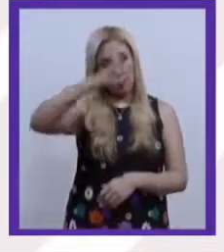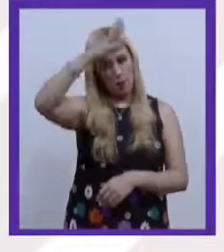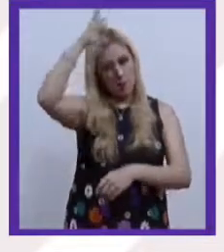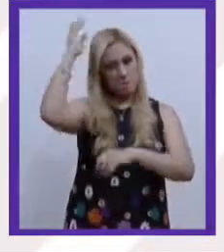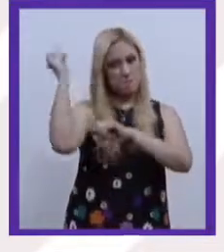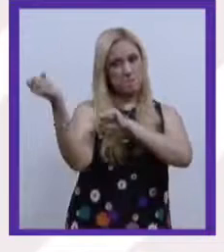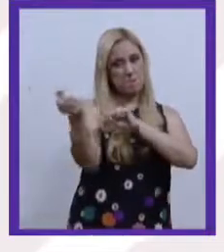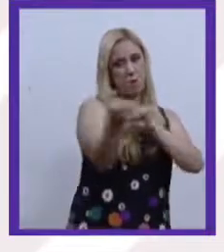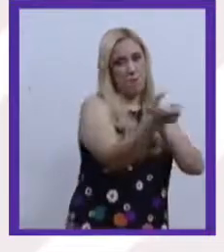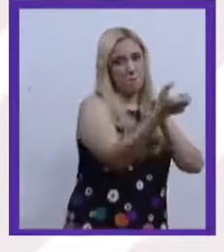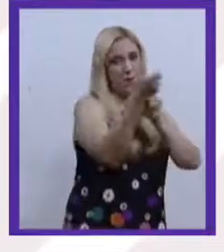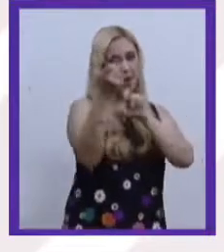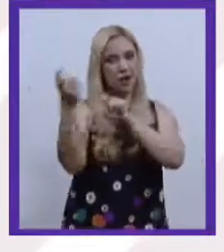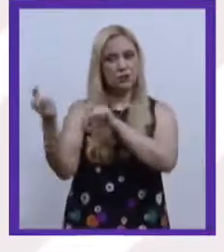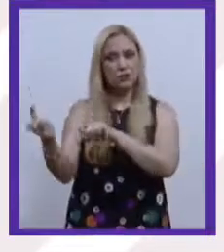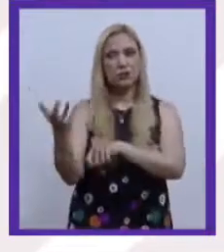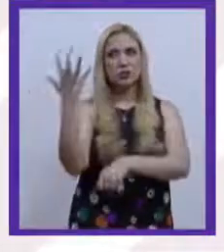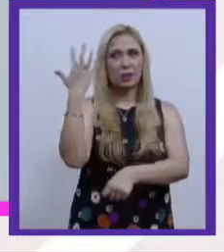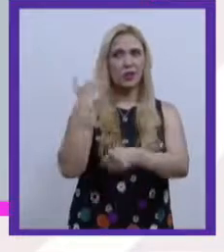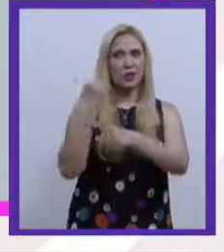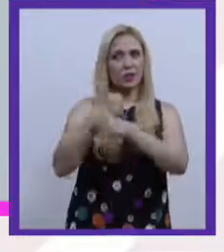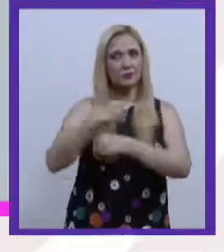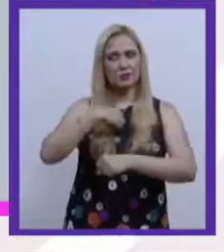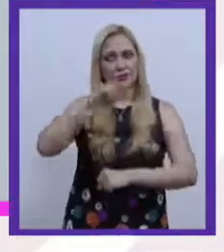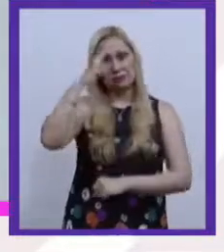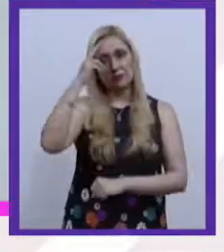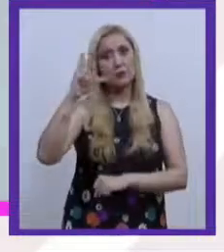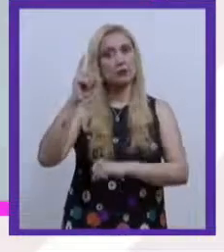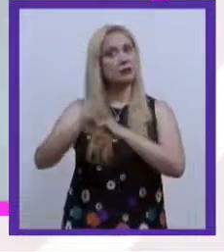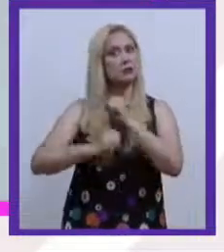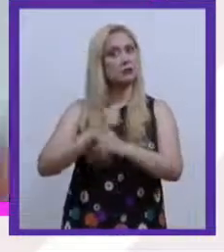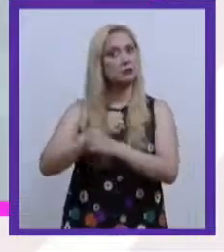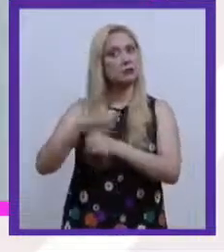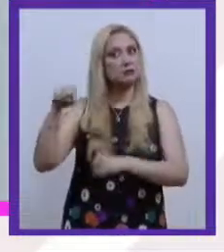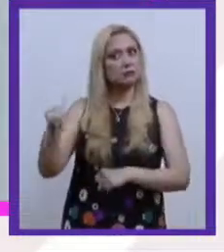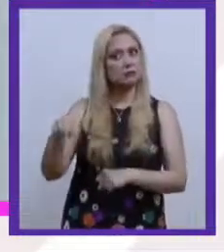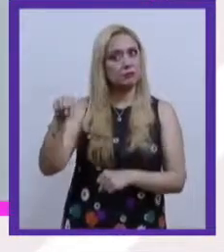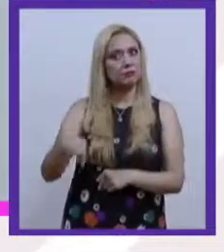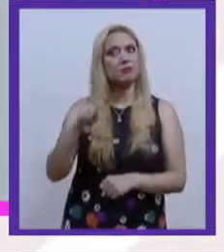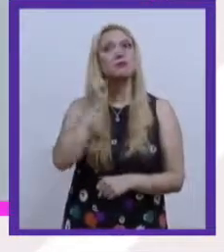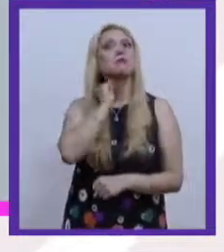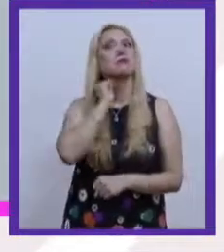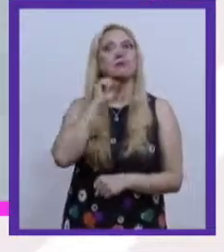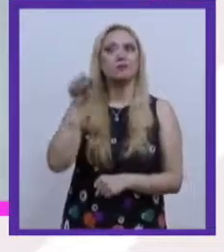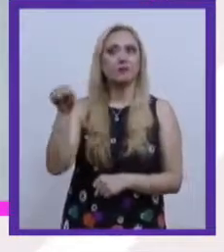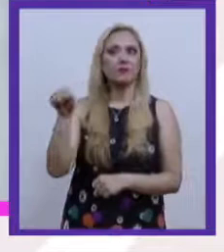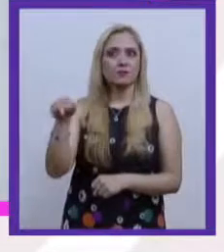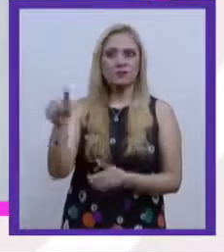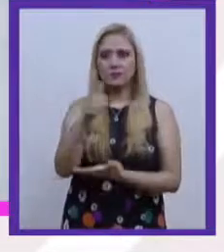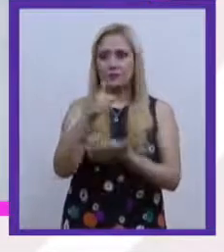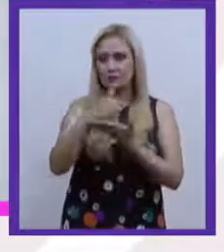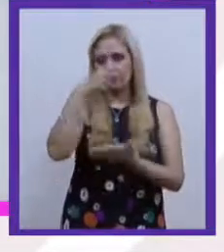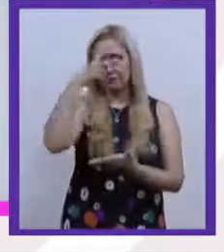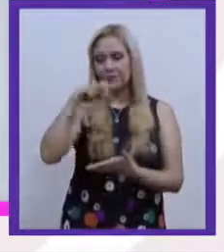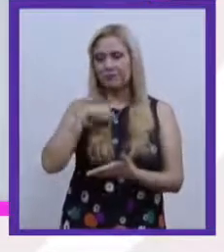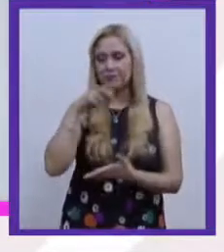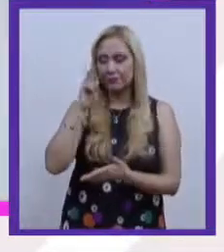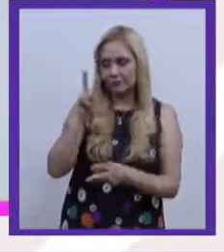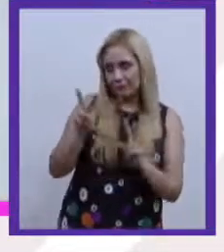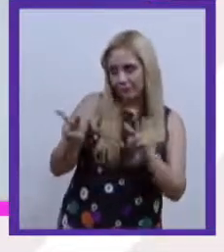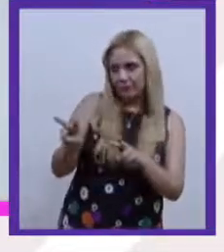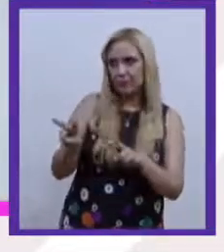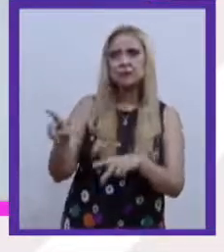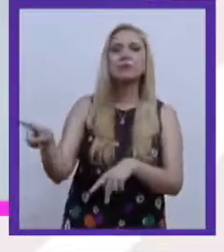que se fue hace como 5 años, que estuvo como 30 años de jefe de bombero y después de jefe de bomberos en la Ciudad de México, le hizo